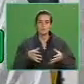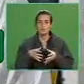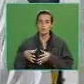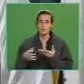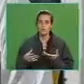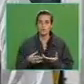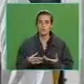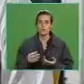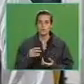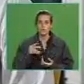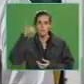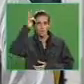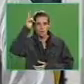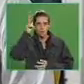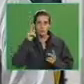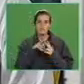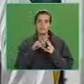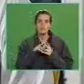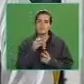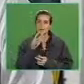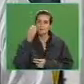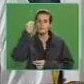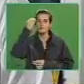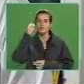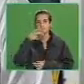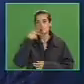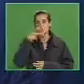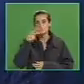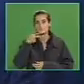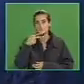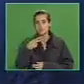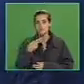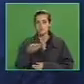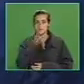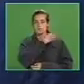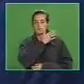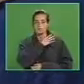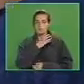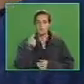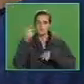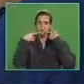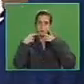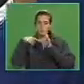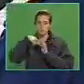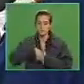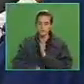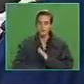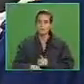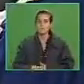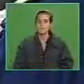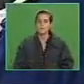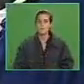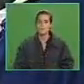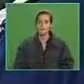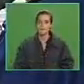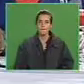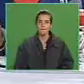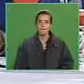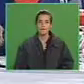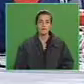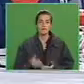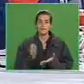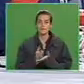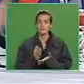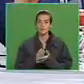de Guaycaipuro. Conocer bien el pensamiento político del comandante Hugo Chávez a profundidad. O sea,